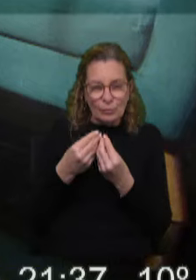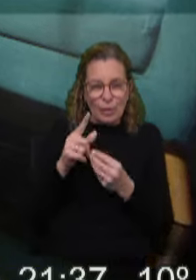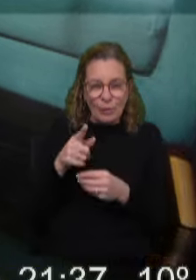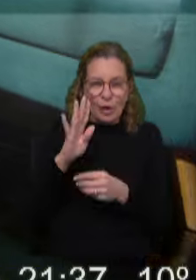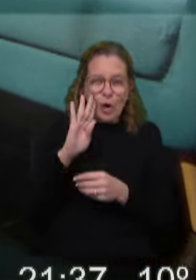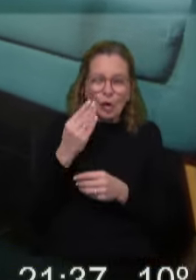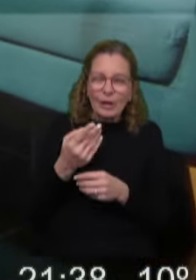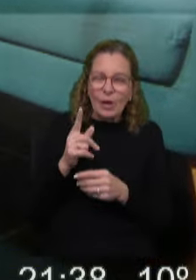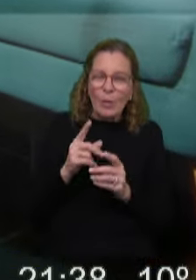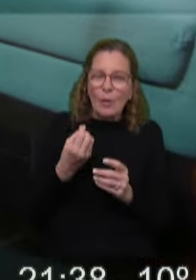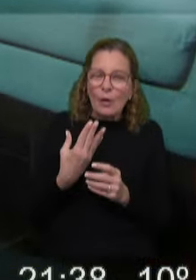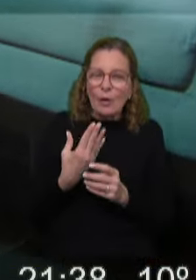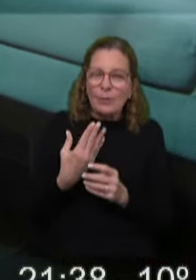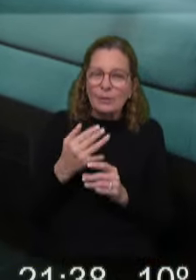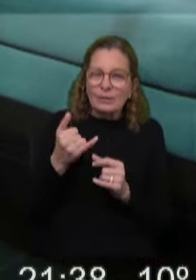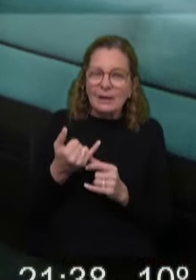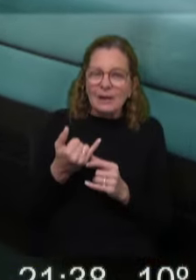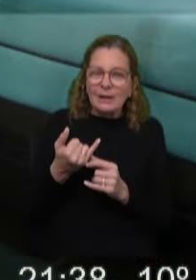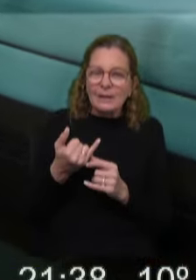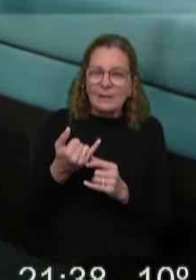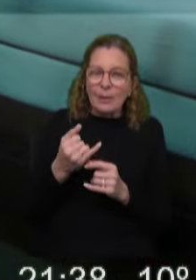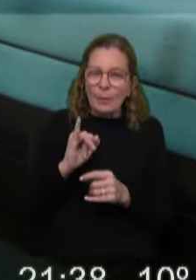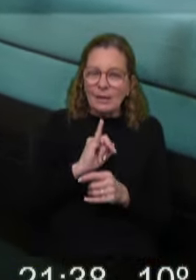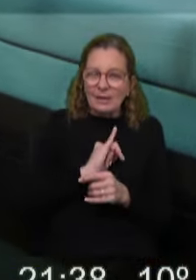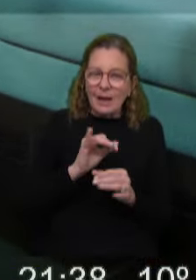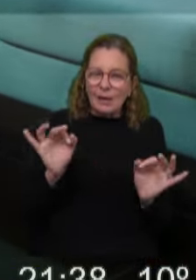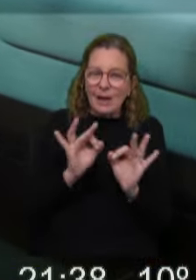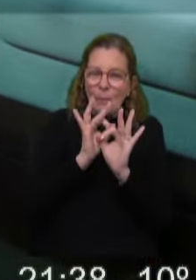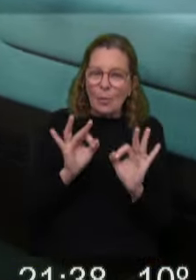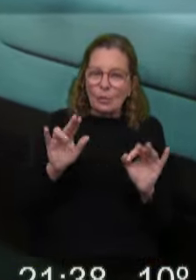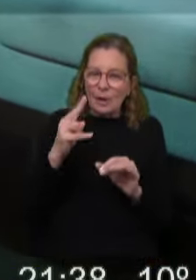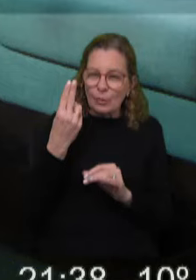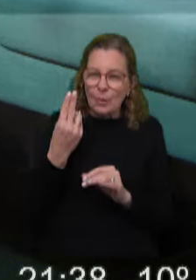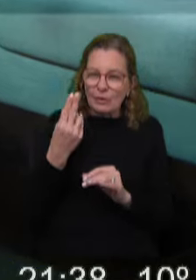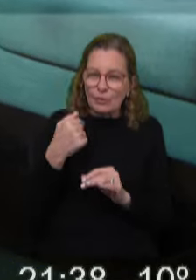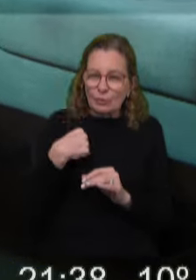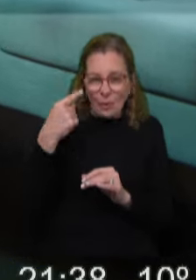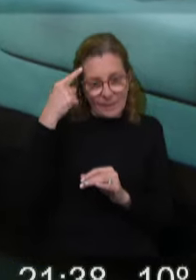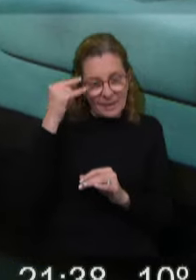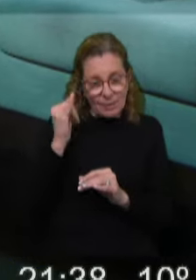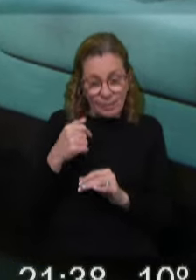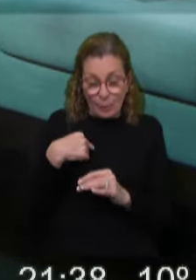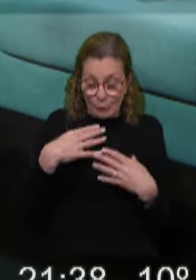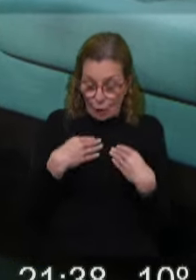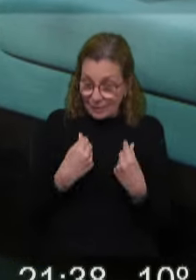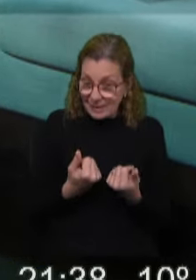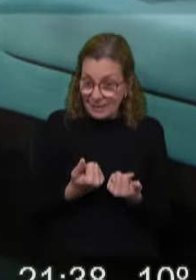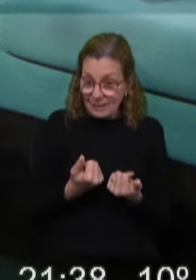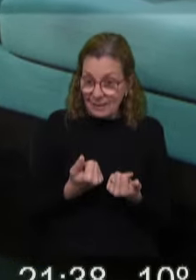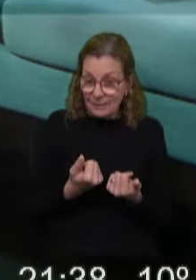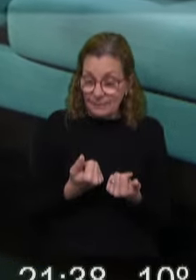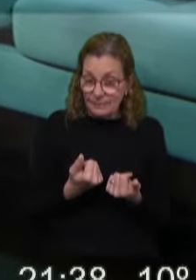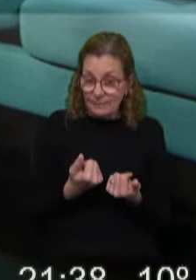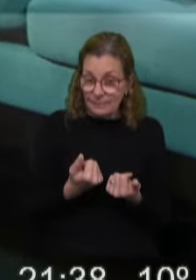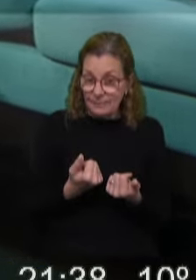reconocés como ya formando parte de una identidad de la música uruguaya? O sea, yo creo que sí, pero digo, ¿vos lo sentís? ¿Y por últimos, qué crees